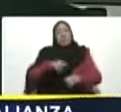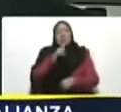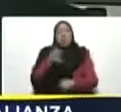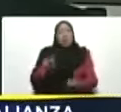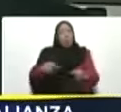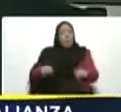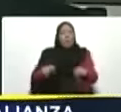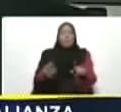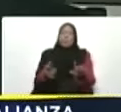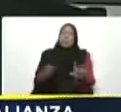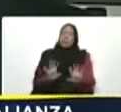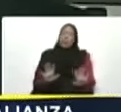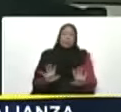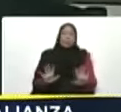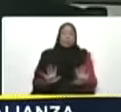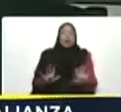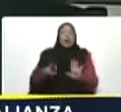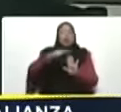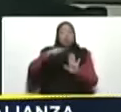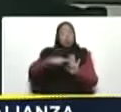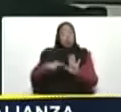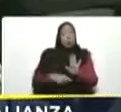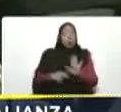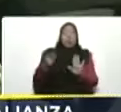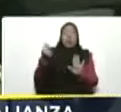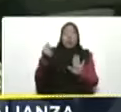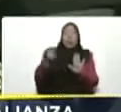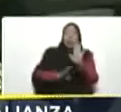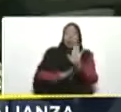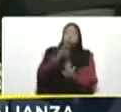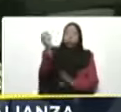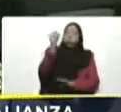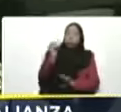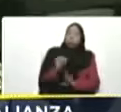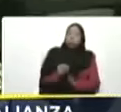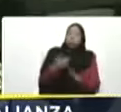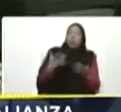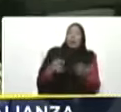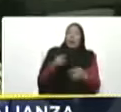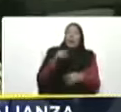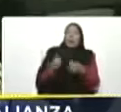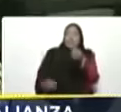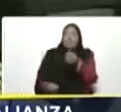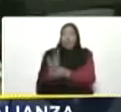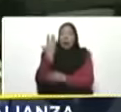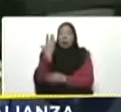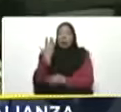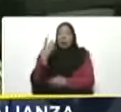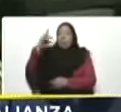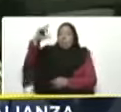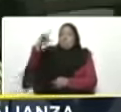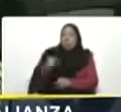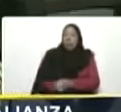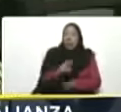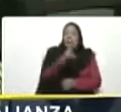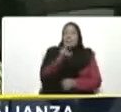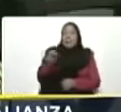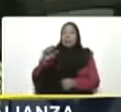Los indicadores principales de la economía. Hemos tenido en el mes de mayo la inflación más baja en 20